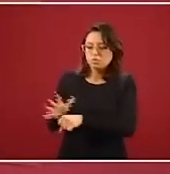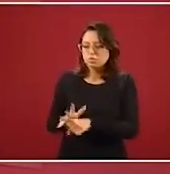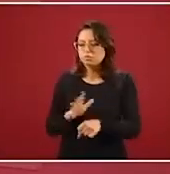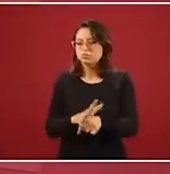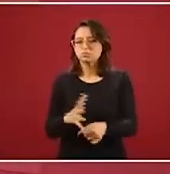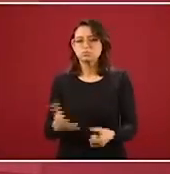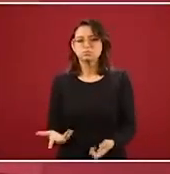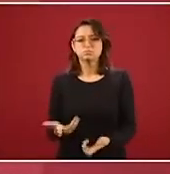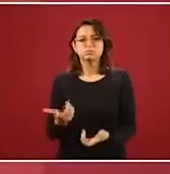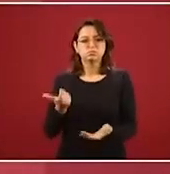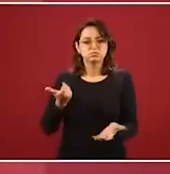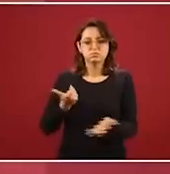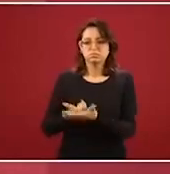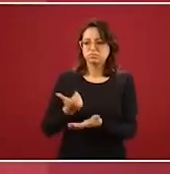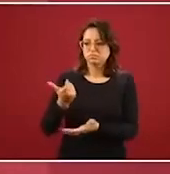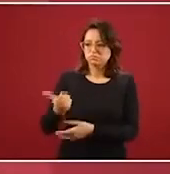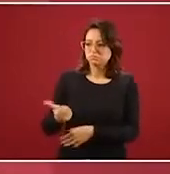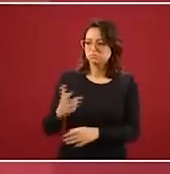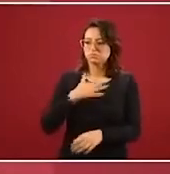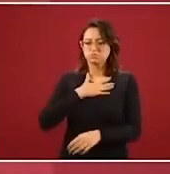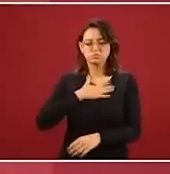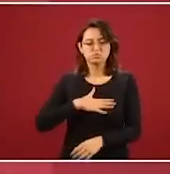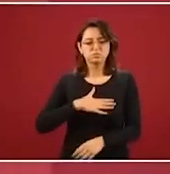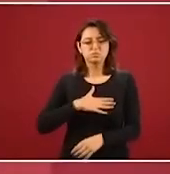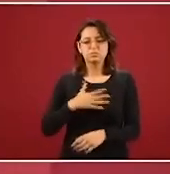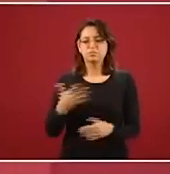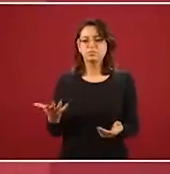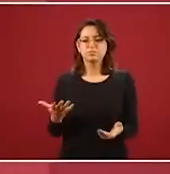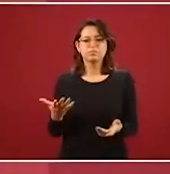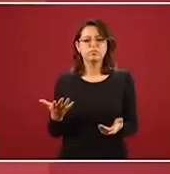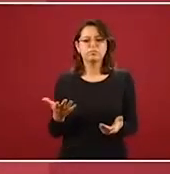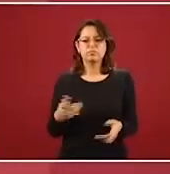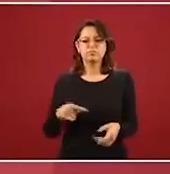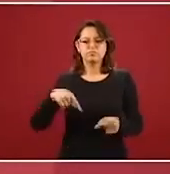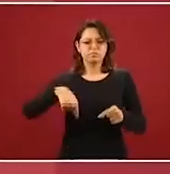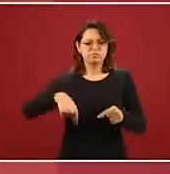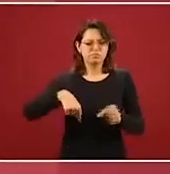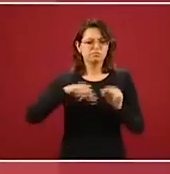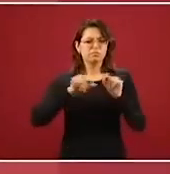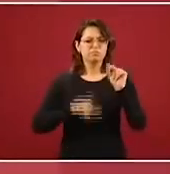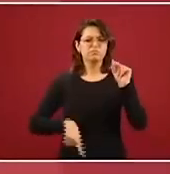de mejor precio, esté donde esté,